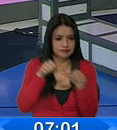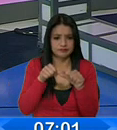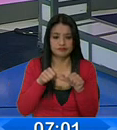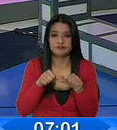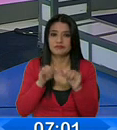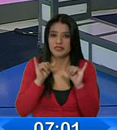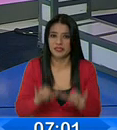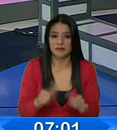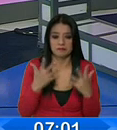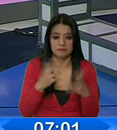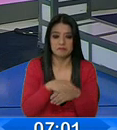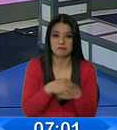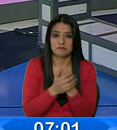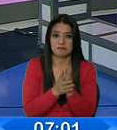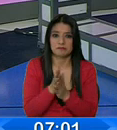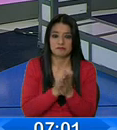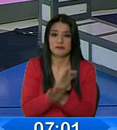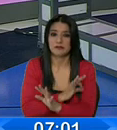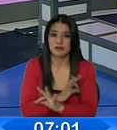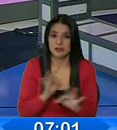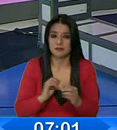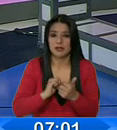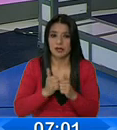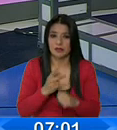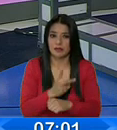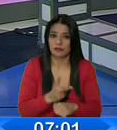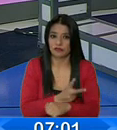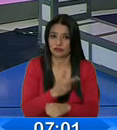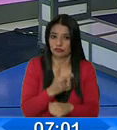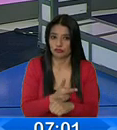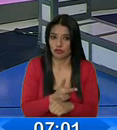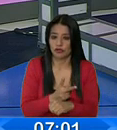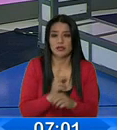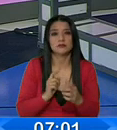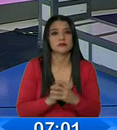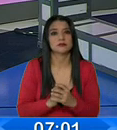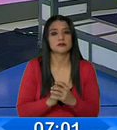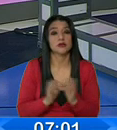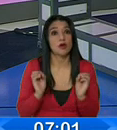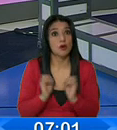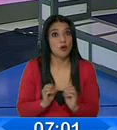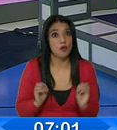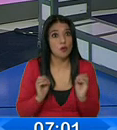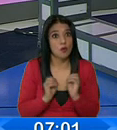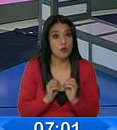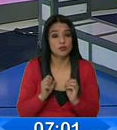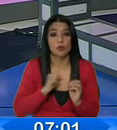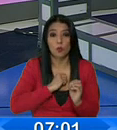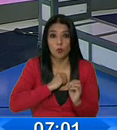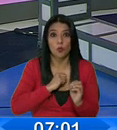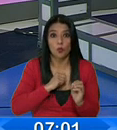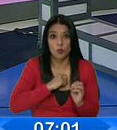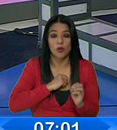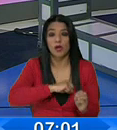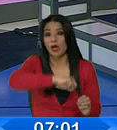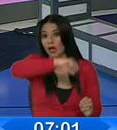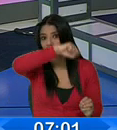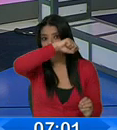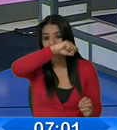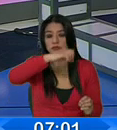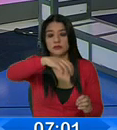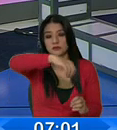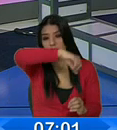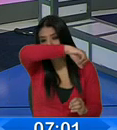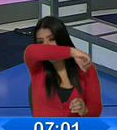cotidianidad. Lavarse las manos cada 2 horas o lo necesario, por favor. Si usted tose, si usted estornuda,